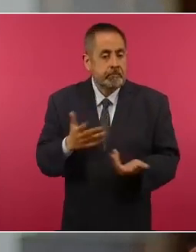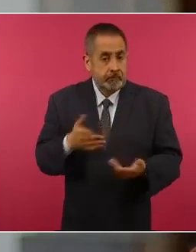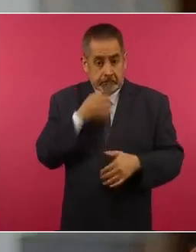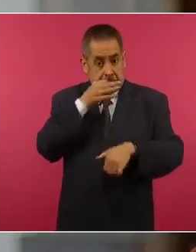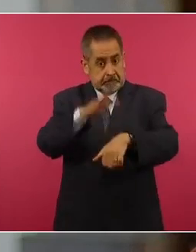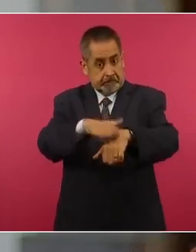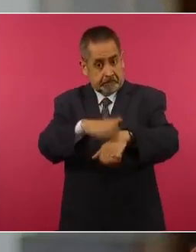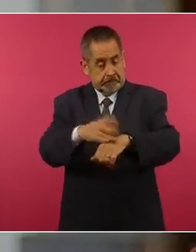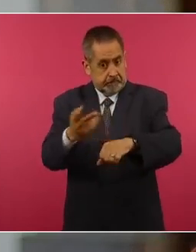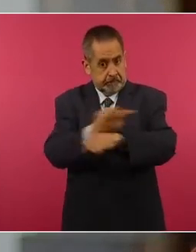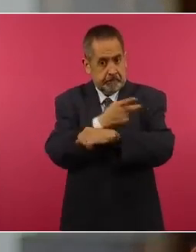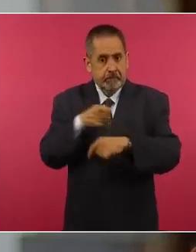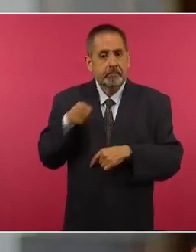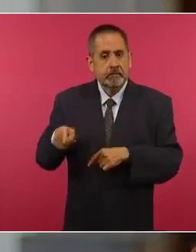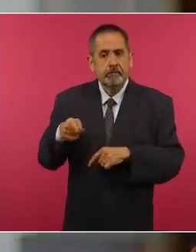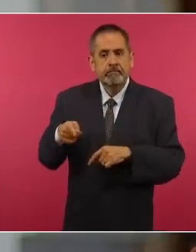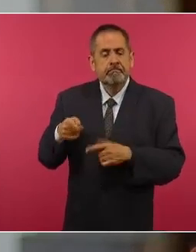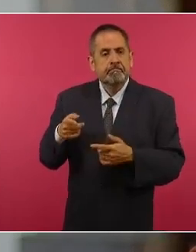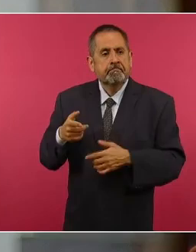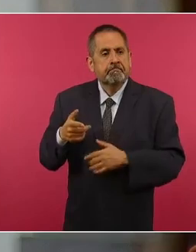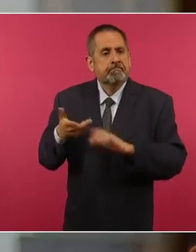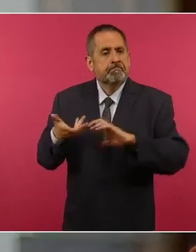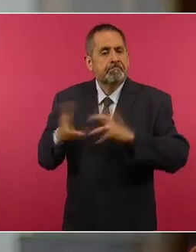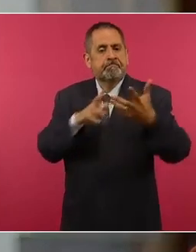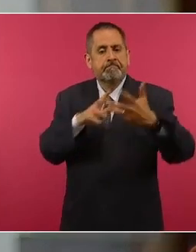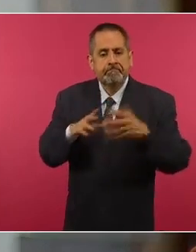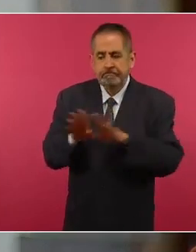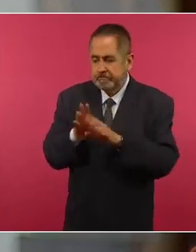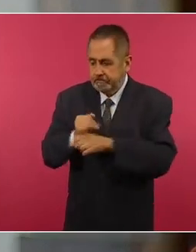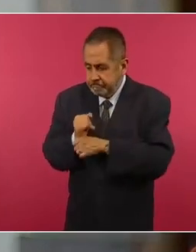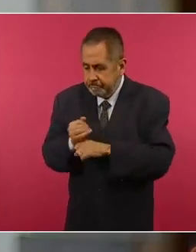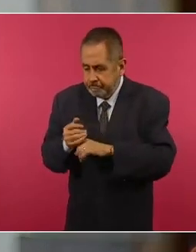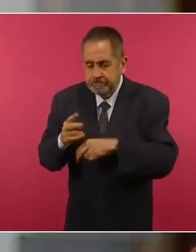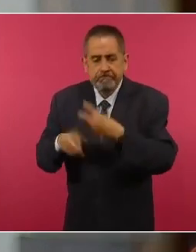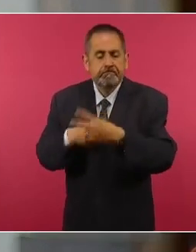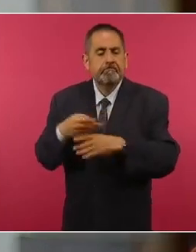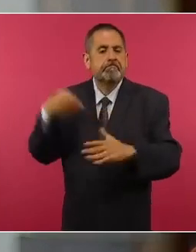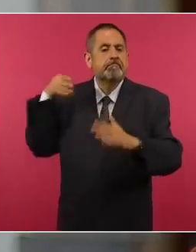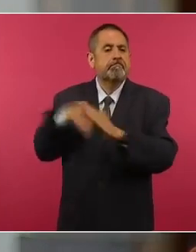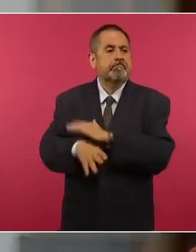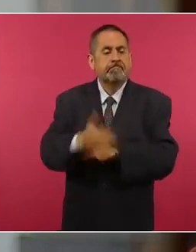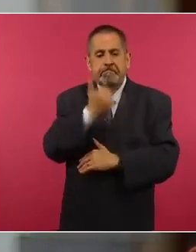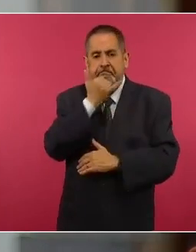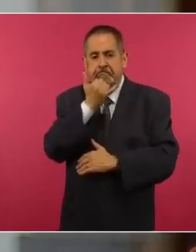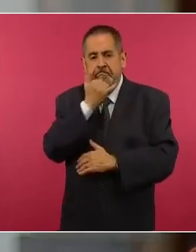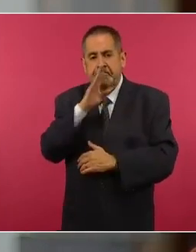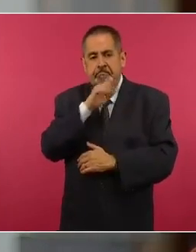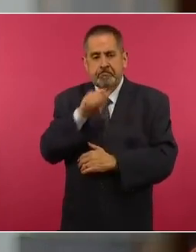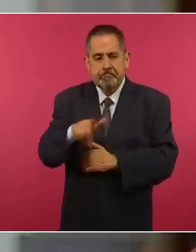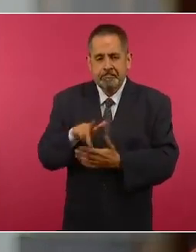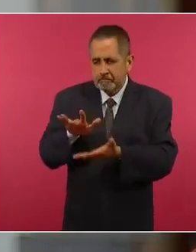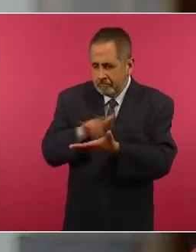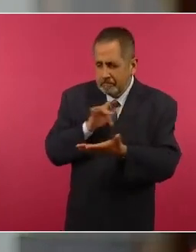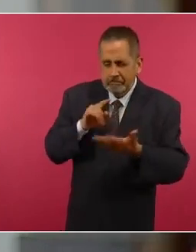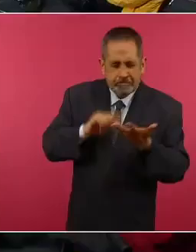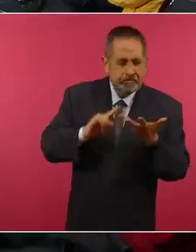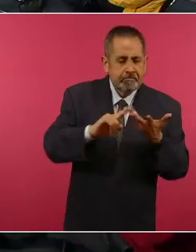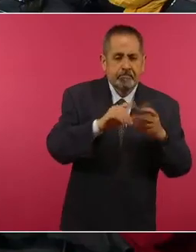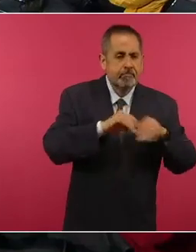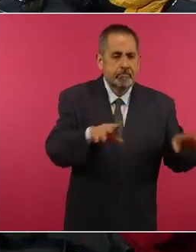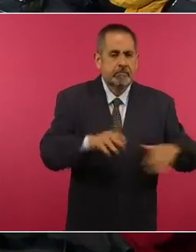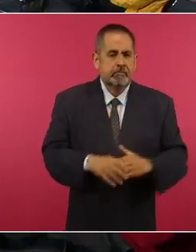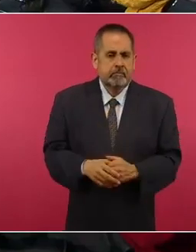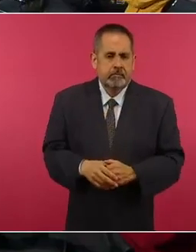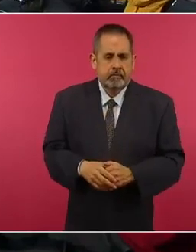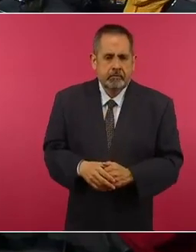informaron a usted qué tanto va a impactar en el proceso, en la investigación, que se haya filtrado esta información, los mensajes de los delincuentes. No tiene